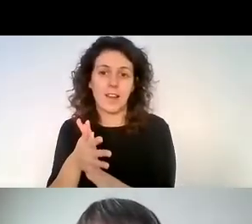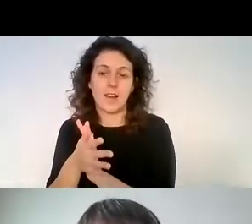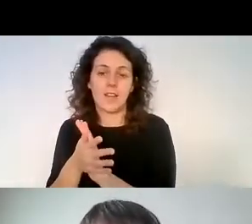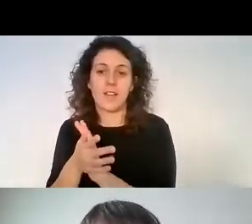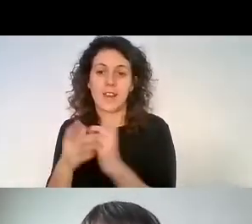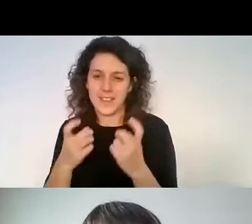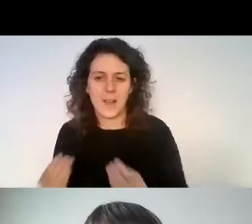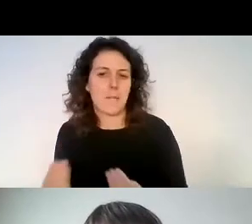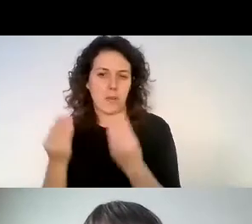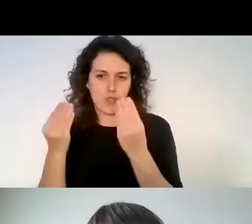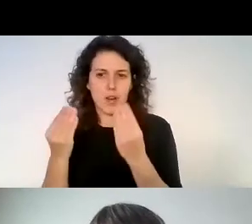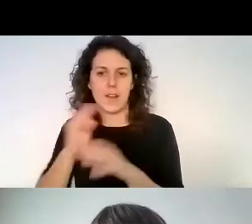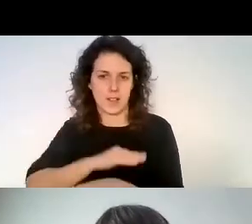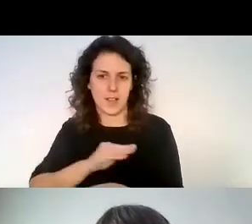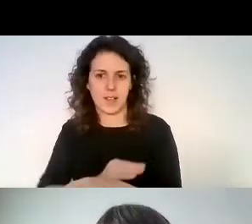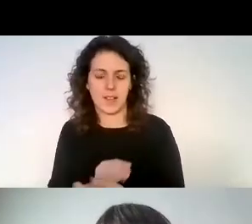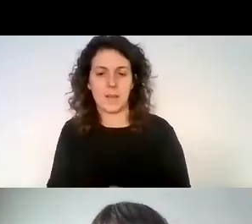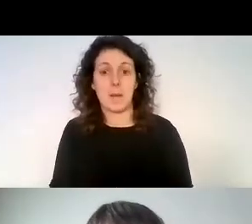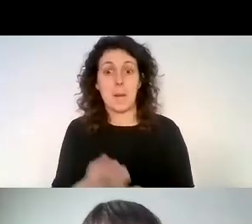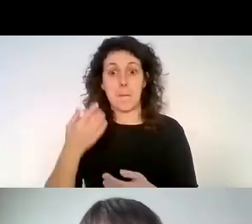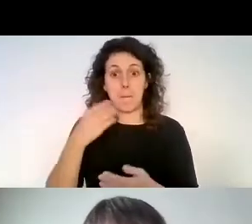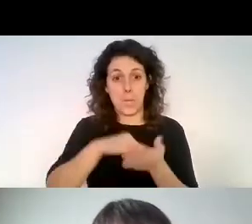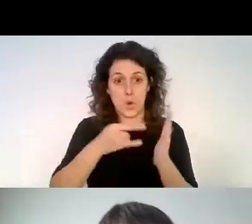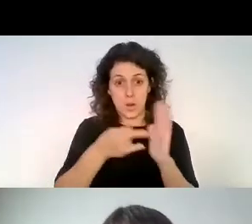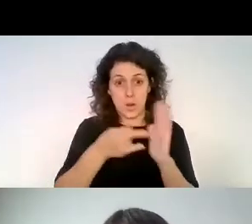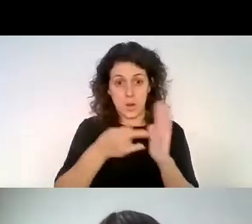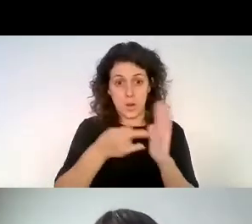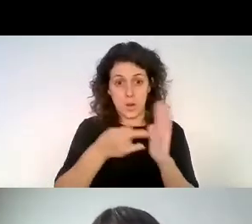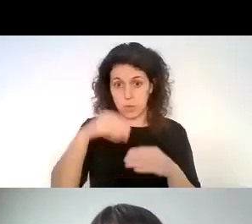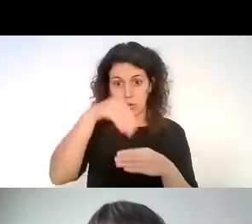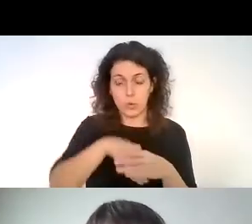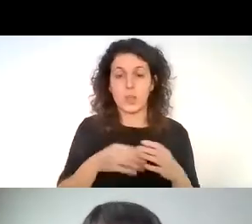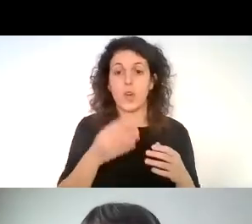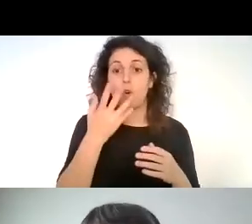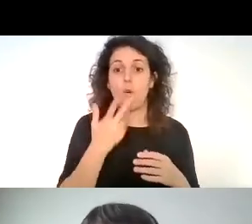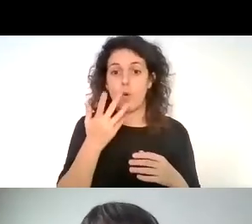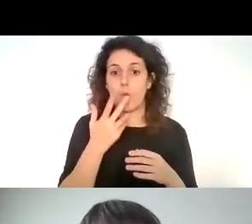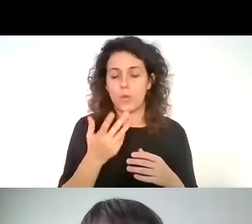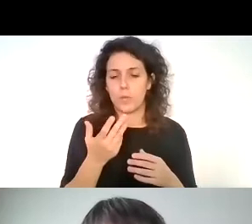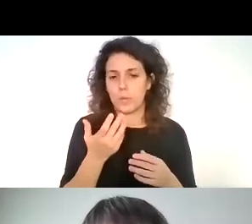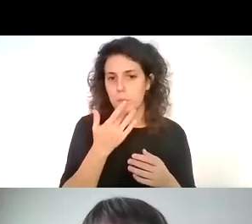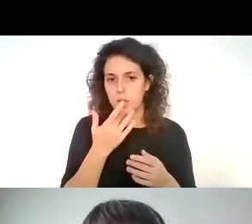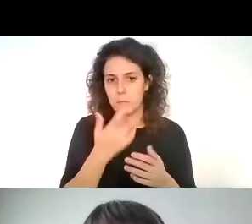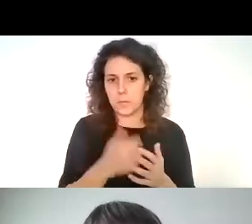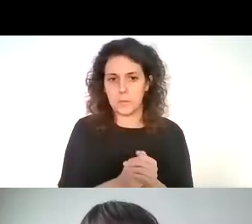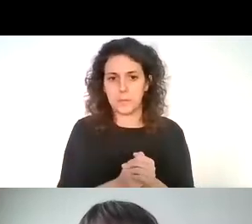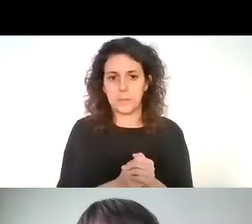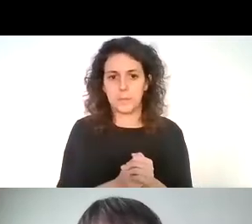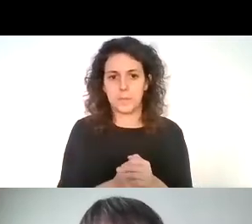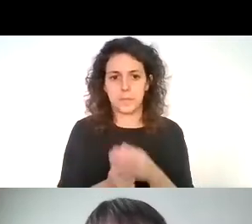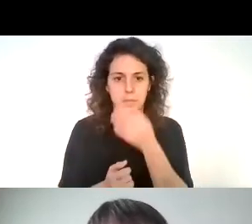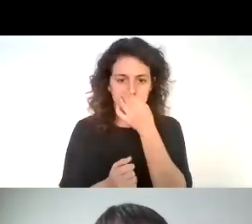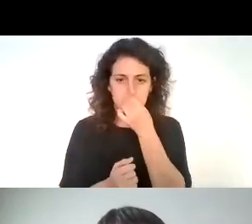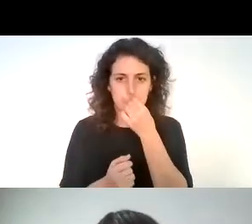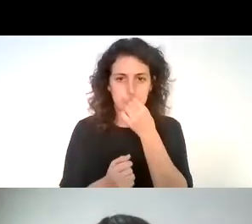hacer. El mismo programa, si cuando entra ya en el color que le ve, que, bueno, que le haya salido en